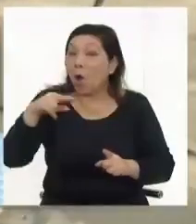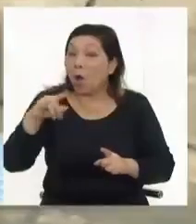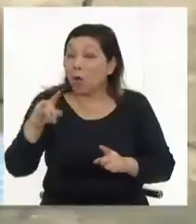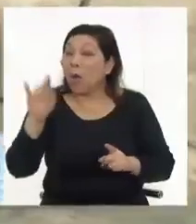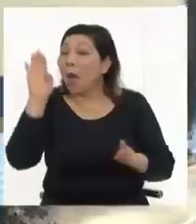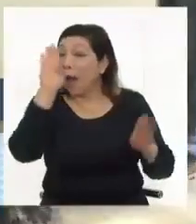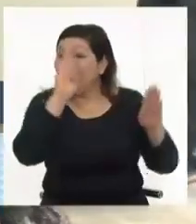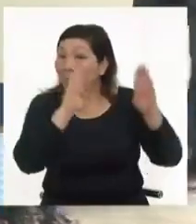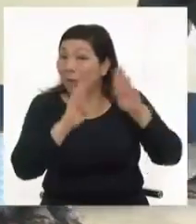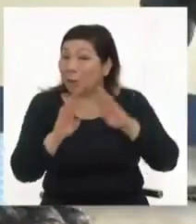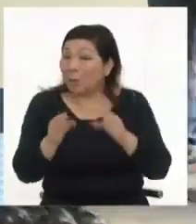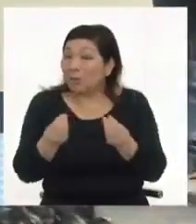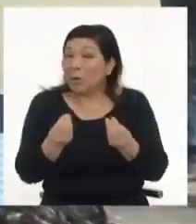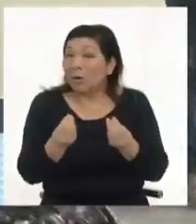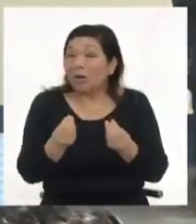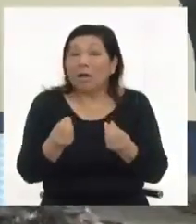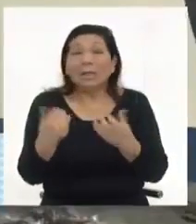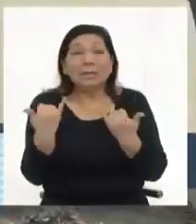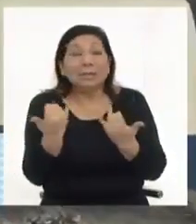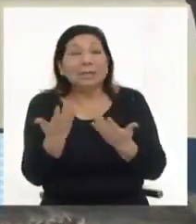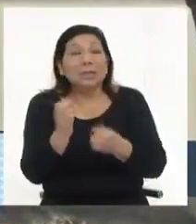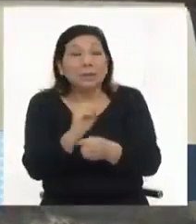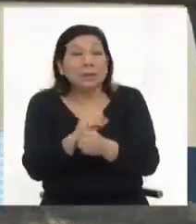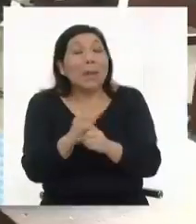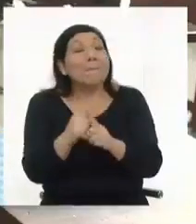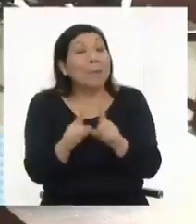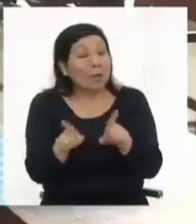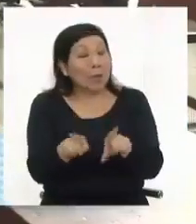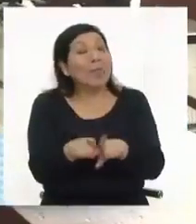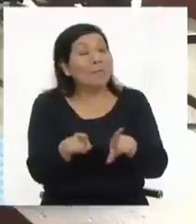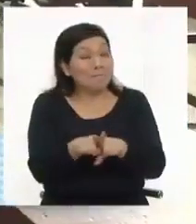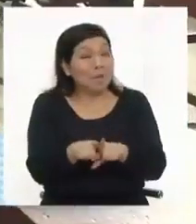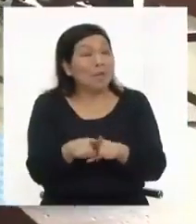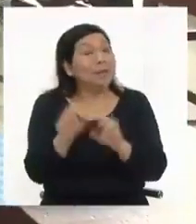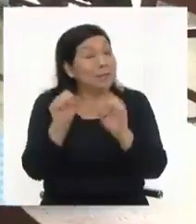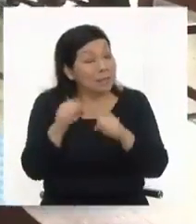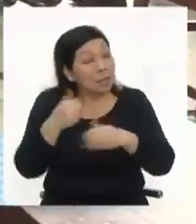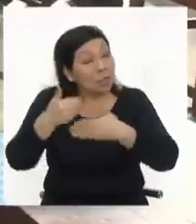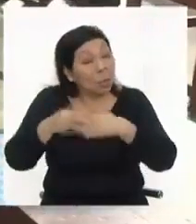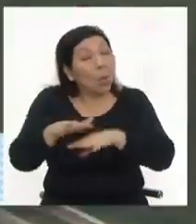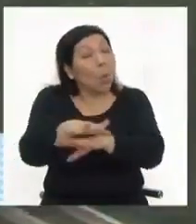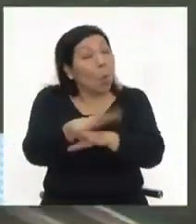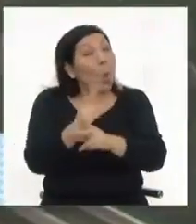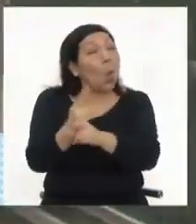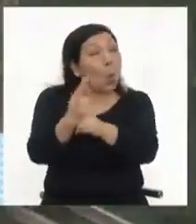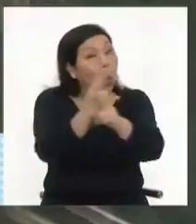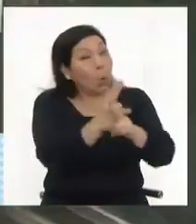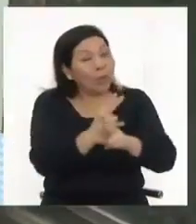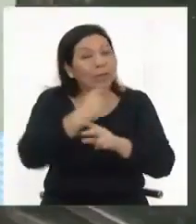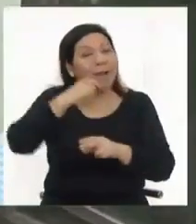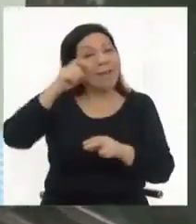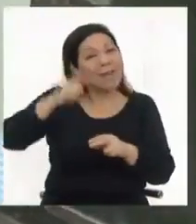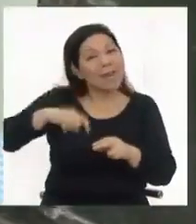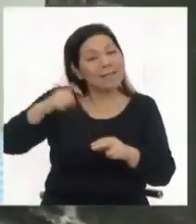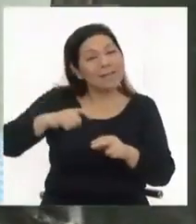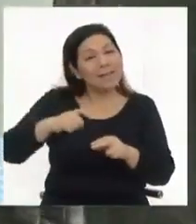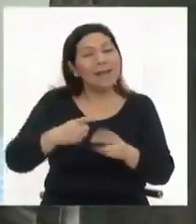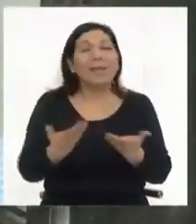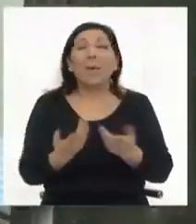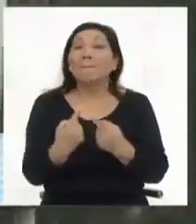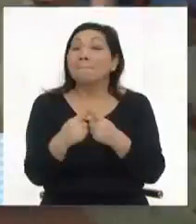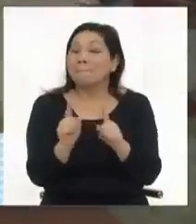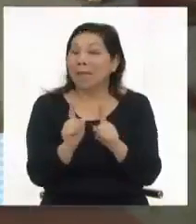la preocupación del Estado por los efectos de la pandemia, pero también confía que siguiendo todos los protocolos sanitarios, según la experiencia